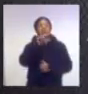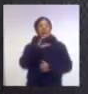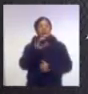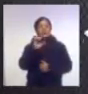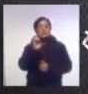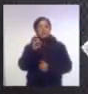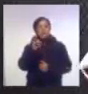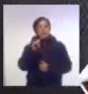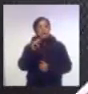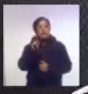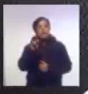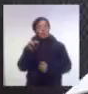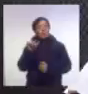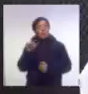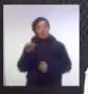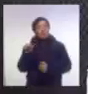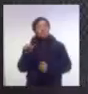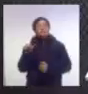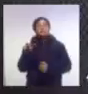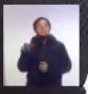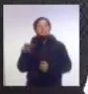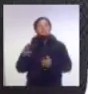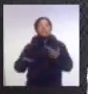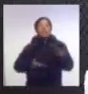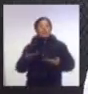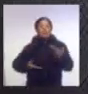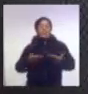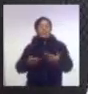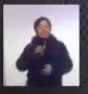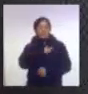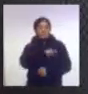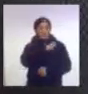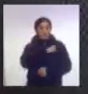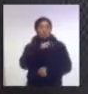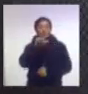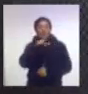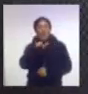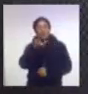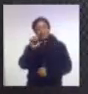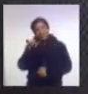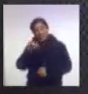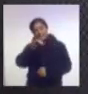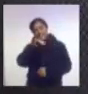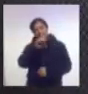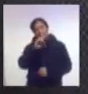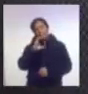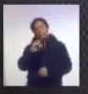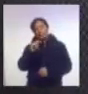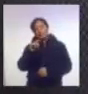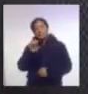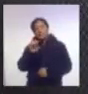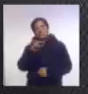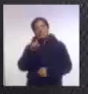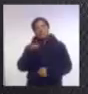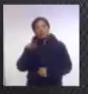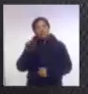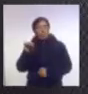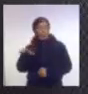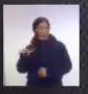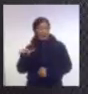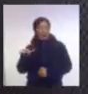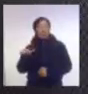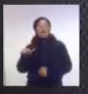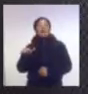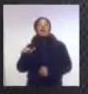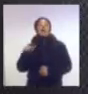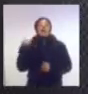y agradezco a Alejandra Moctezuma que se ha sumado a esto. Y estaremos compartiendo en las redes. Un tablao flamenco. Ah,